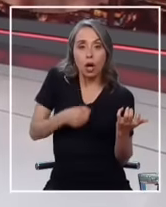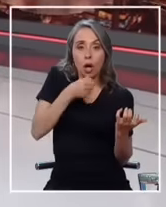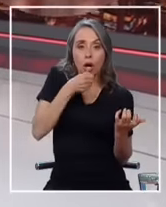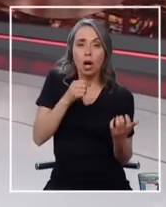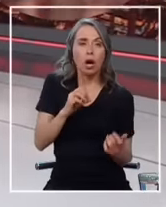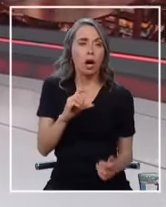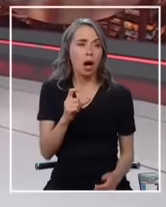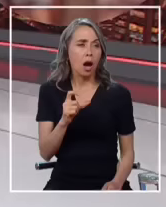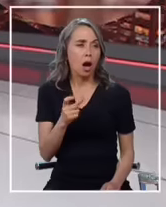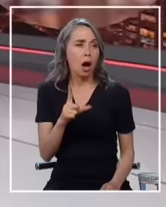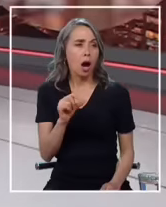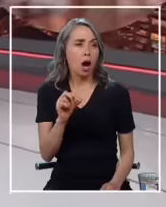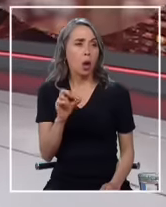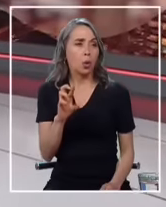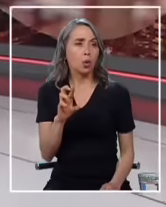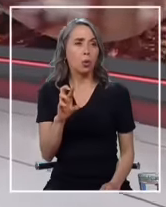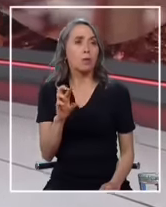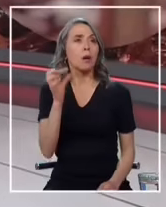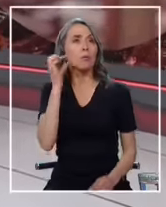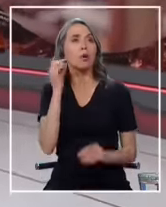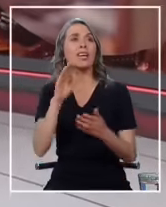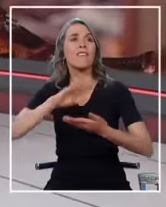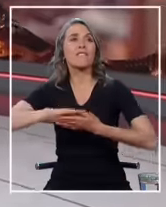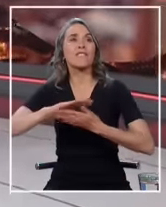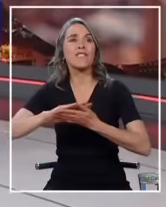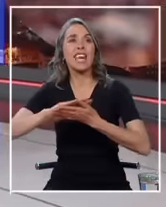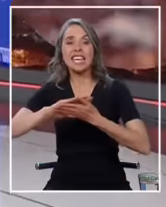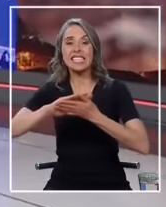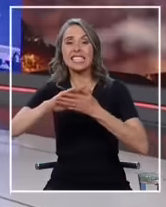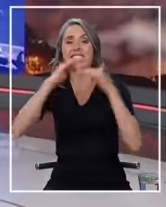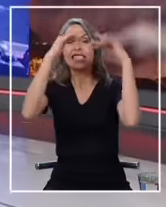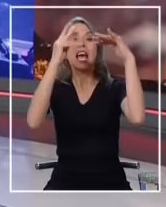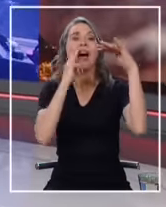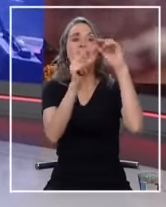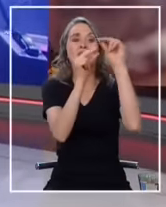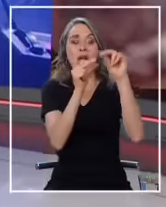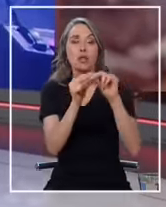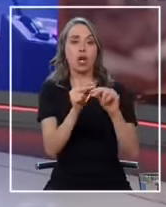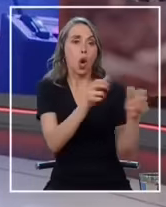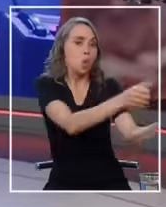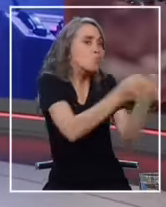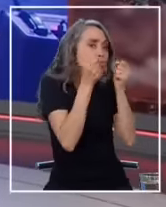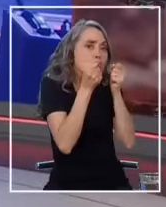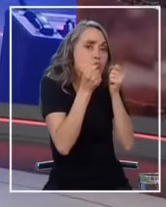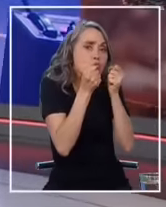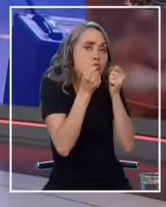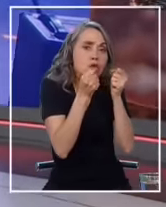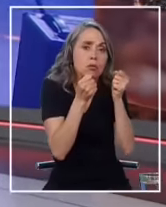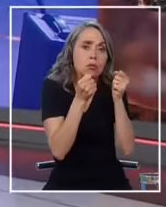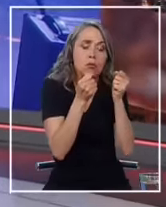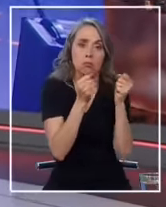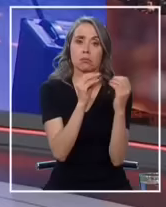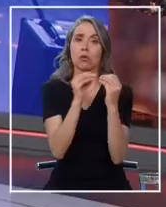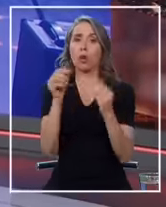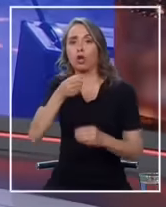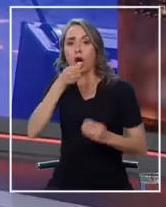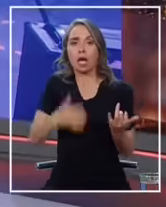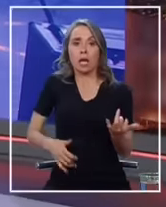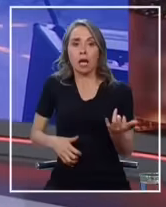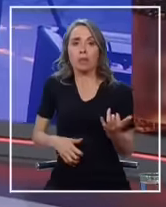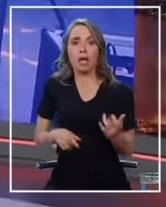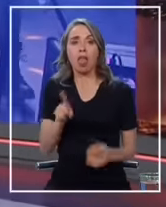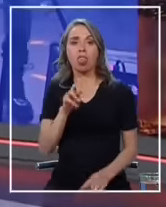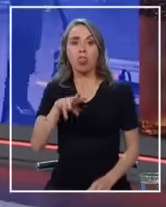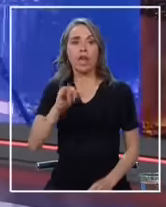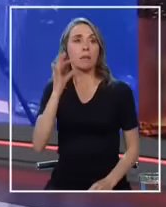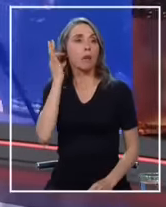banda Gloop forzó a la animadora de la fiesta de la vendimia a darle un beso en la boca durante el show. Tal cual. Desde la